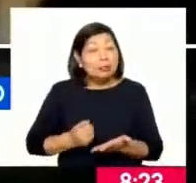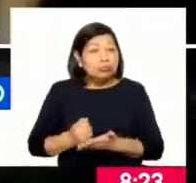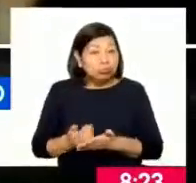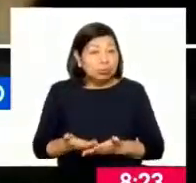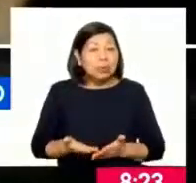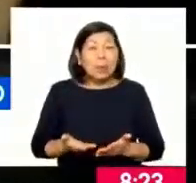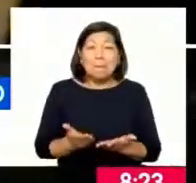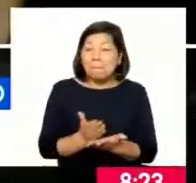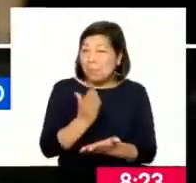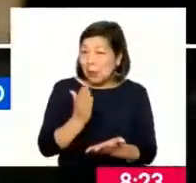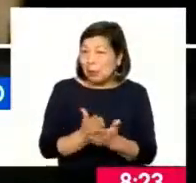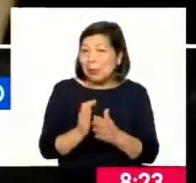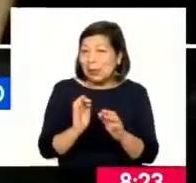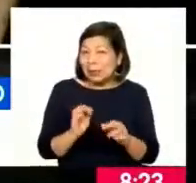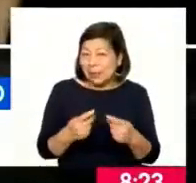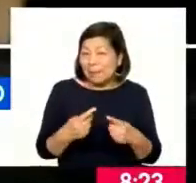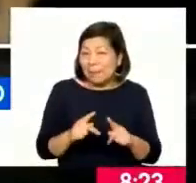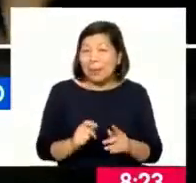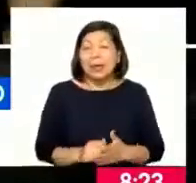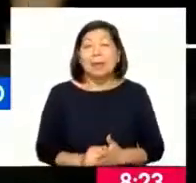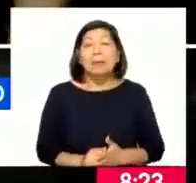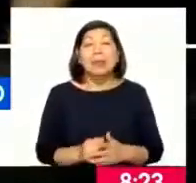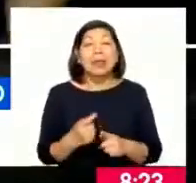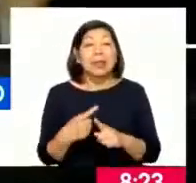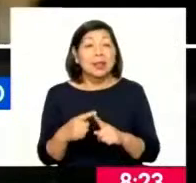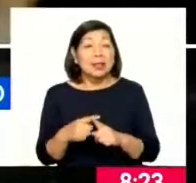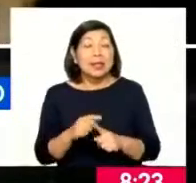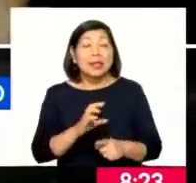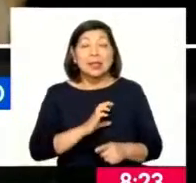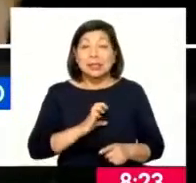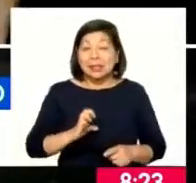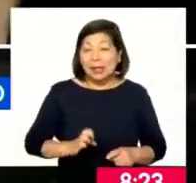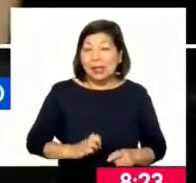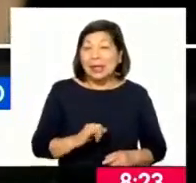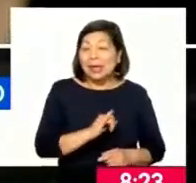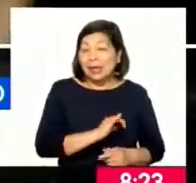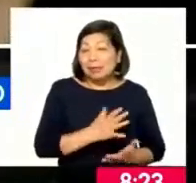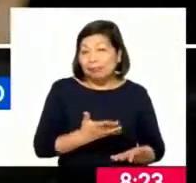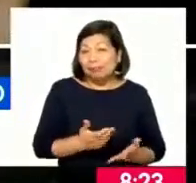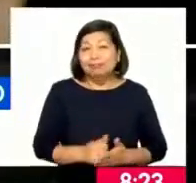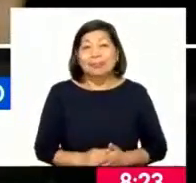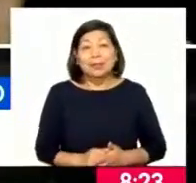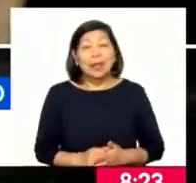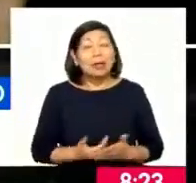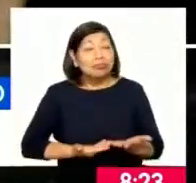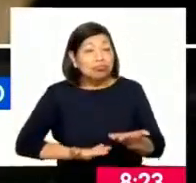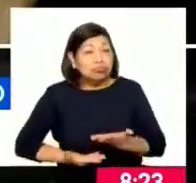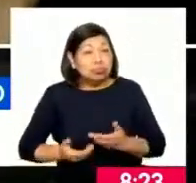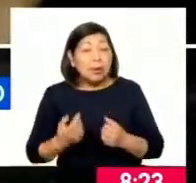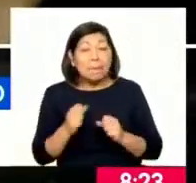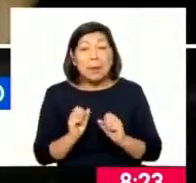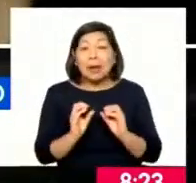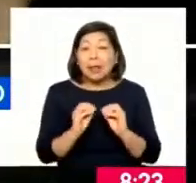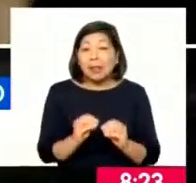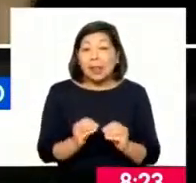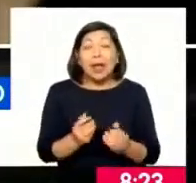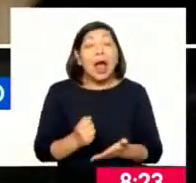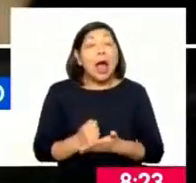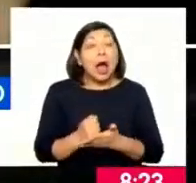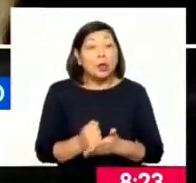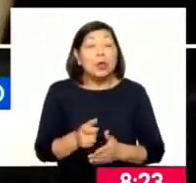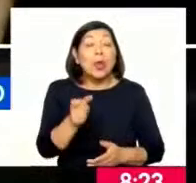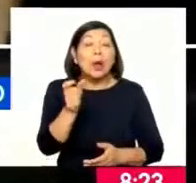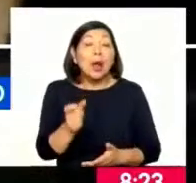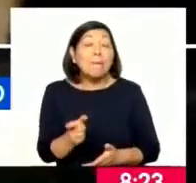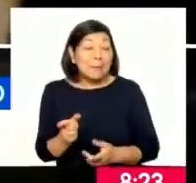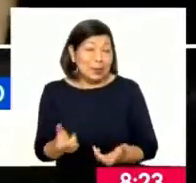de desastres que permite, digamos, a las distintas entidades del Estado poder desplegar acciones para brindar una ayuda